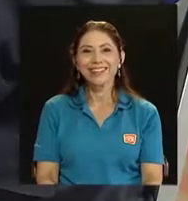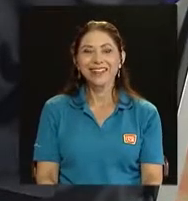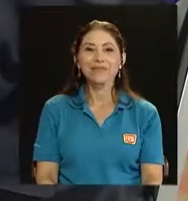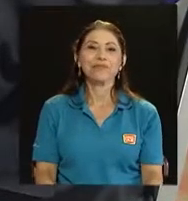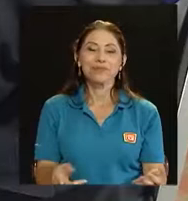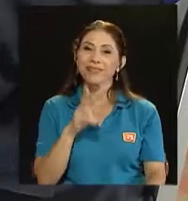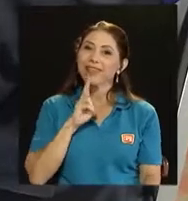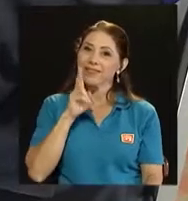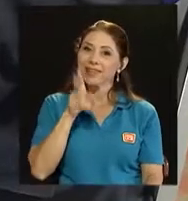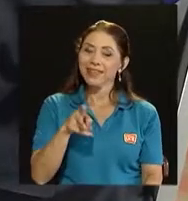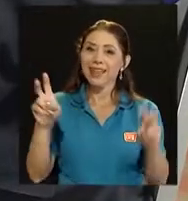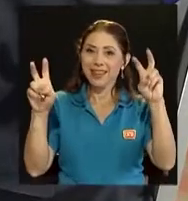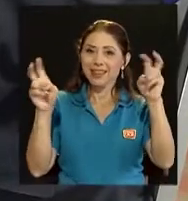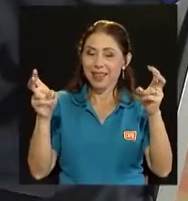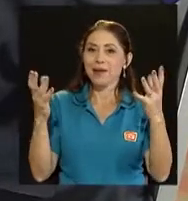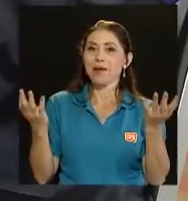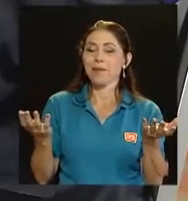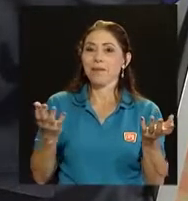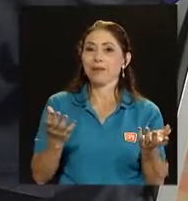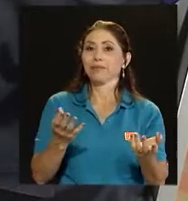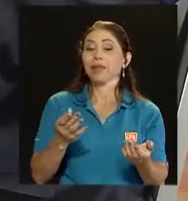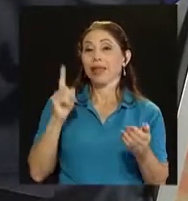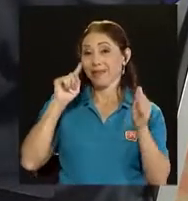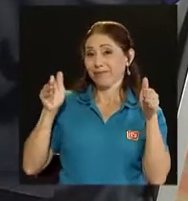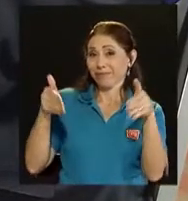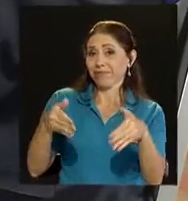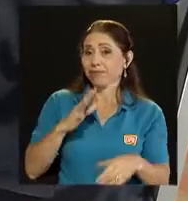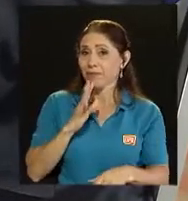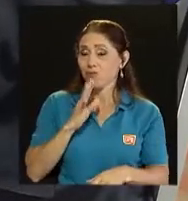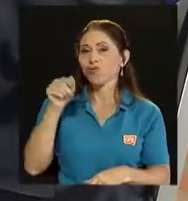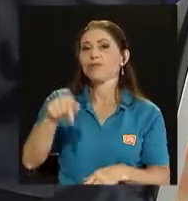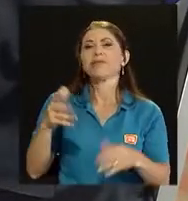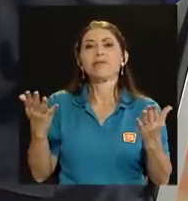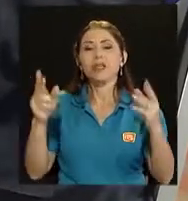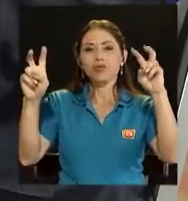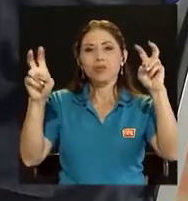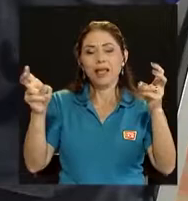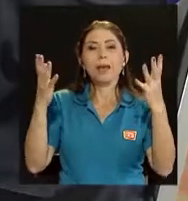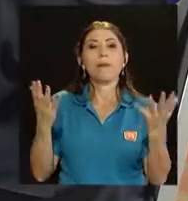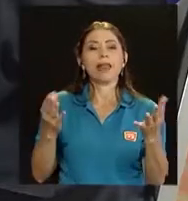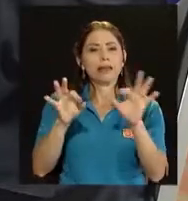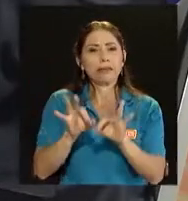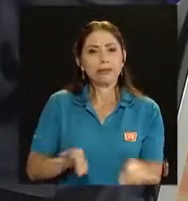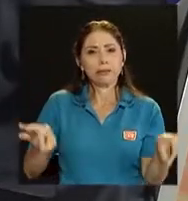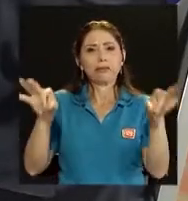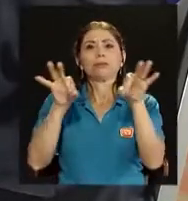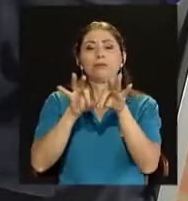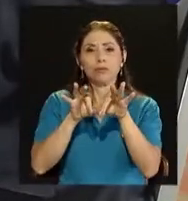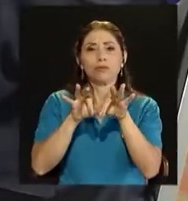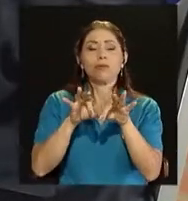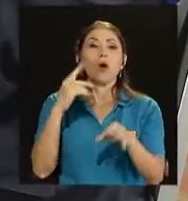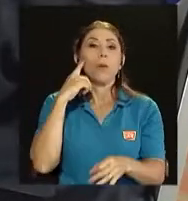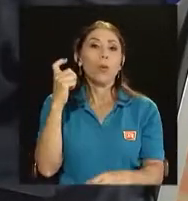De verdad, el tema que vamos a abordar es un tema de gran importancia, porque